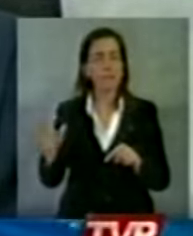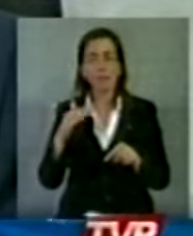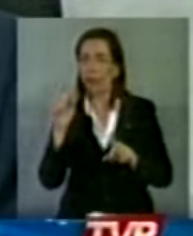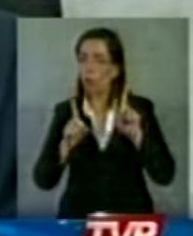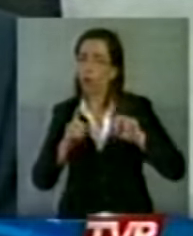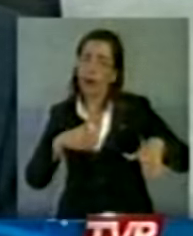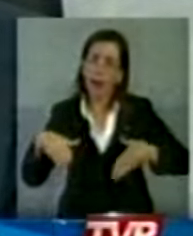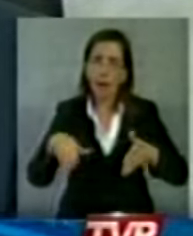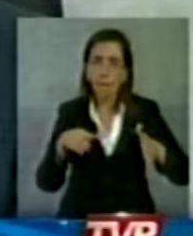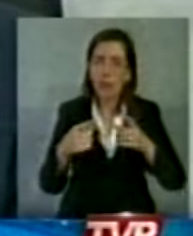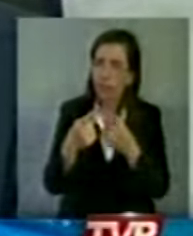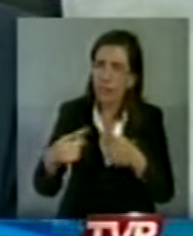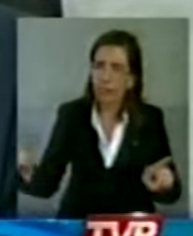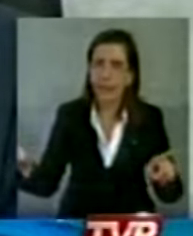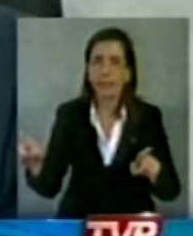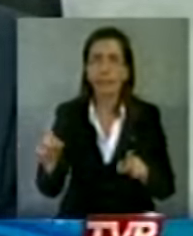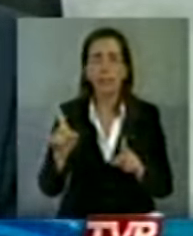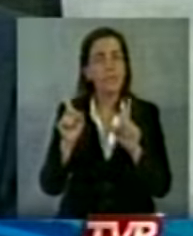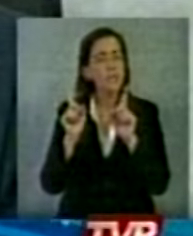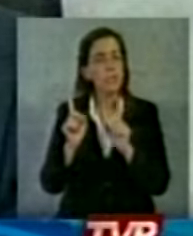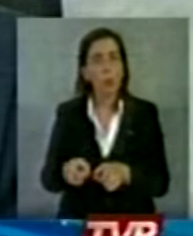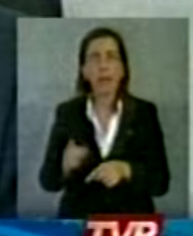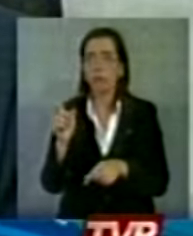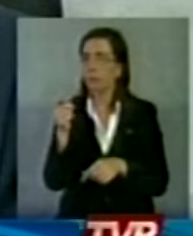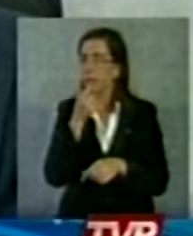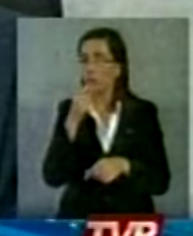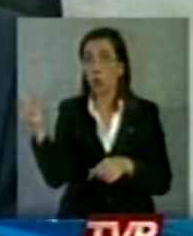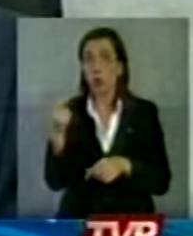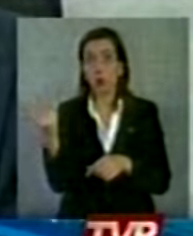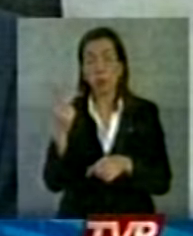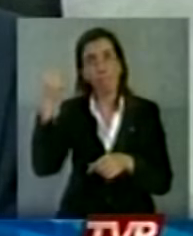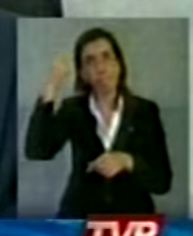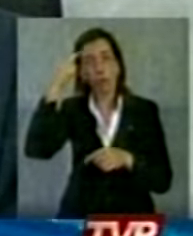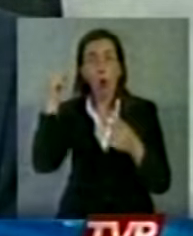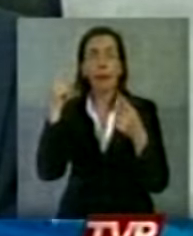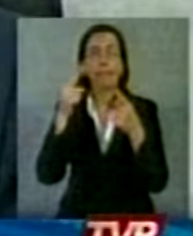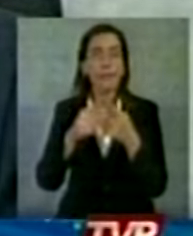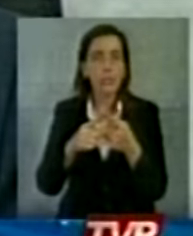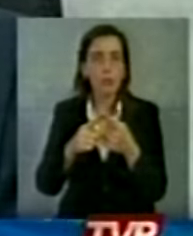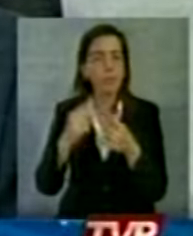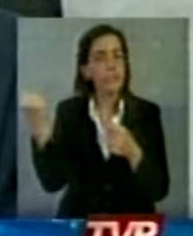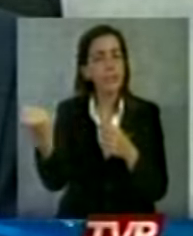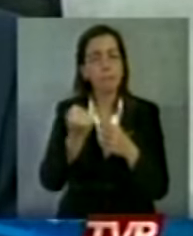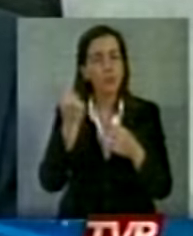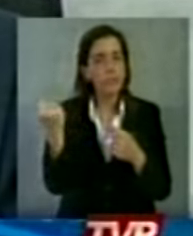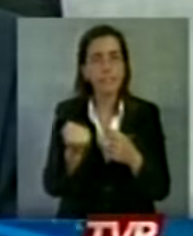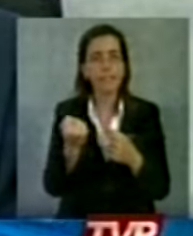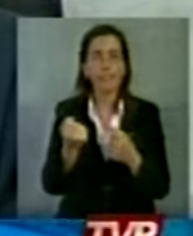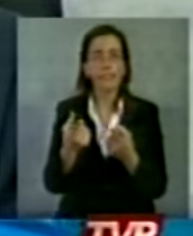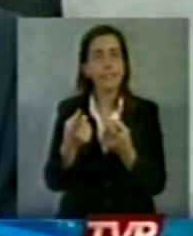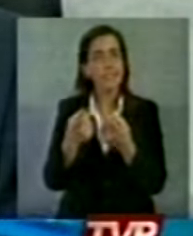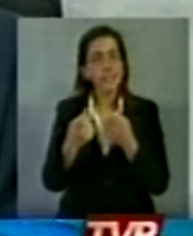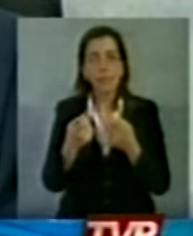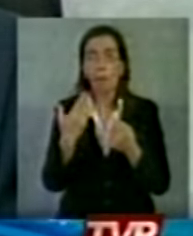caminos distintos para la consecución de un mismo futuro que anhelamos, su definición